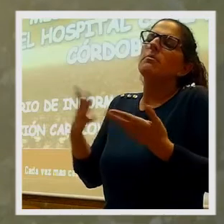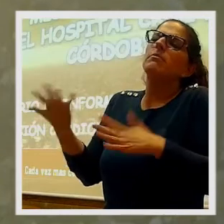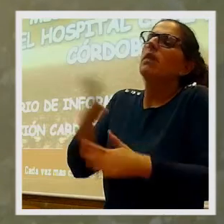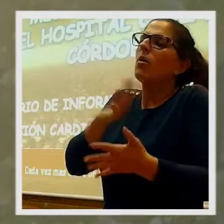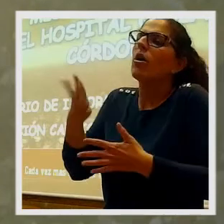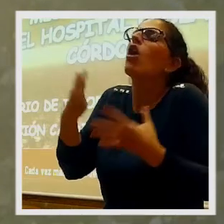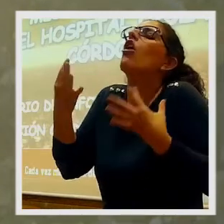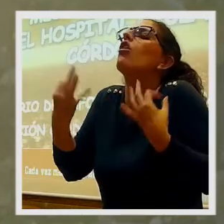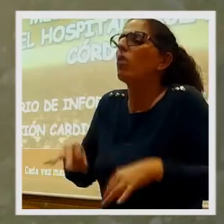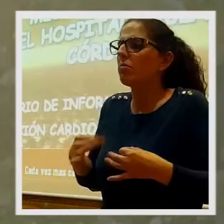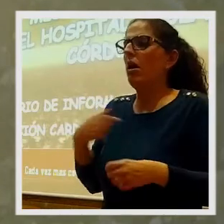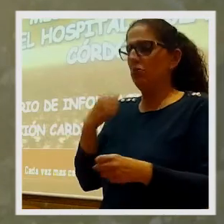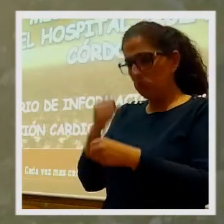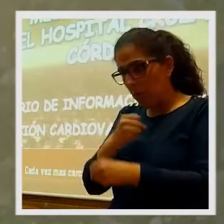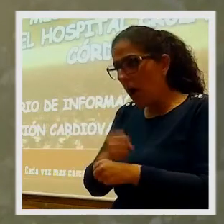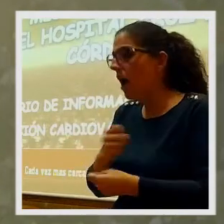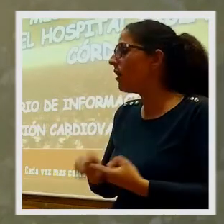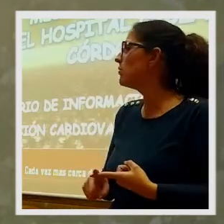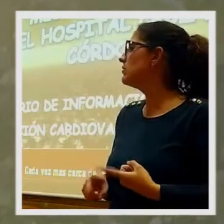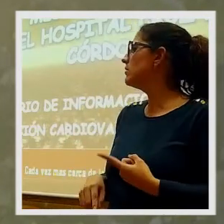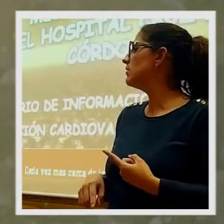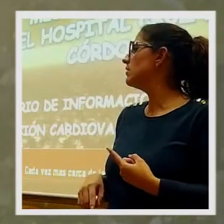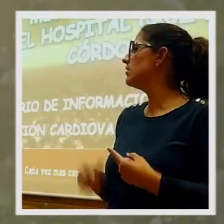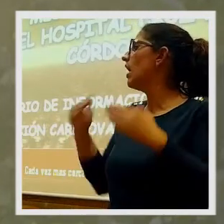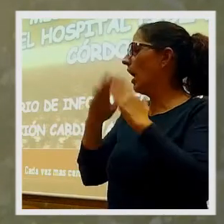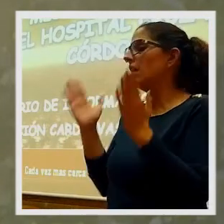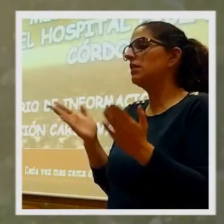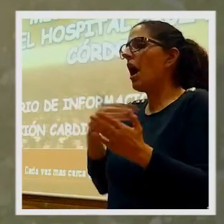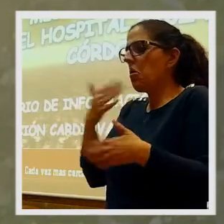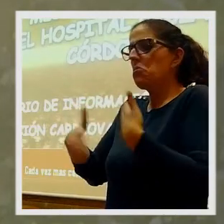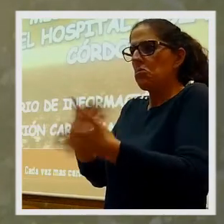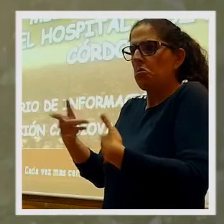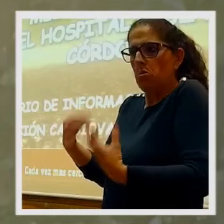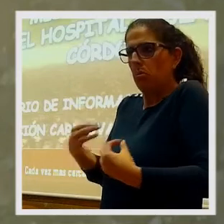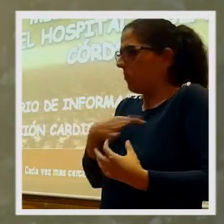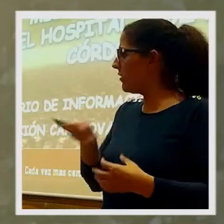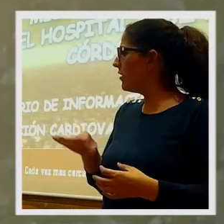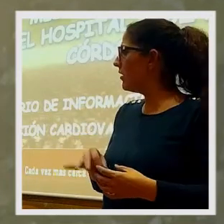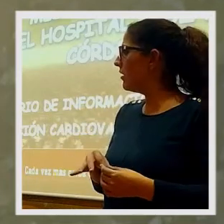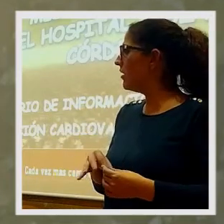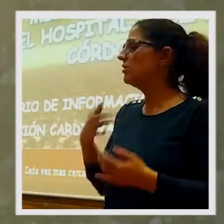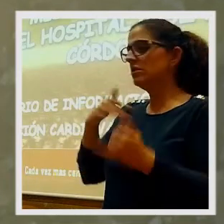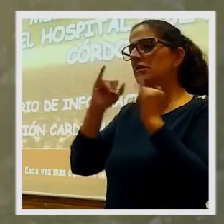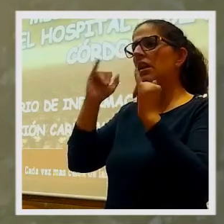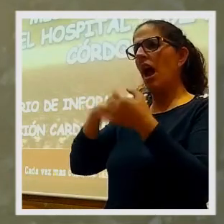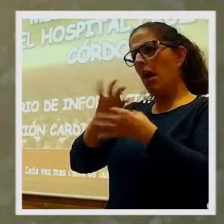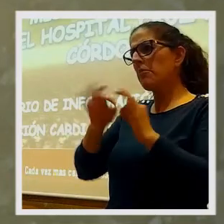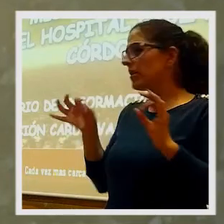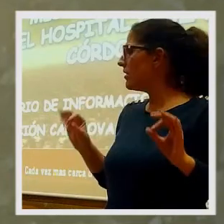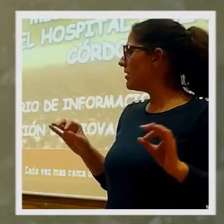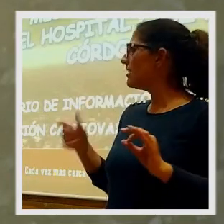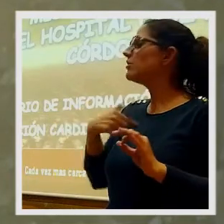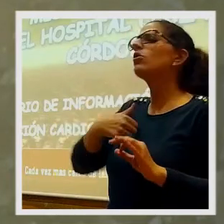prácticamente normal. Trabajo en casa, allá hago todo lo que se puede hacer, salgo con los amigos y me tomo